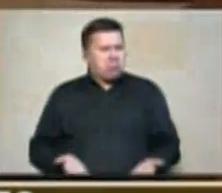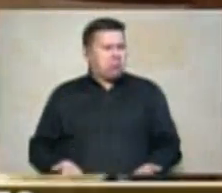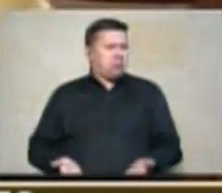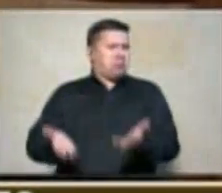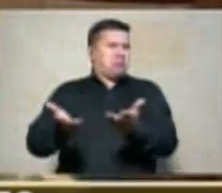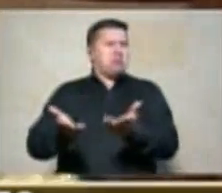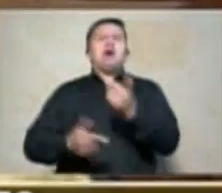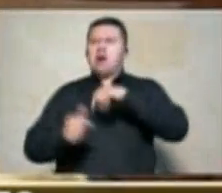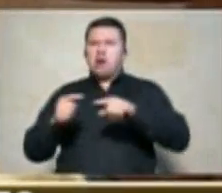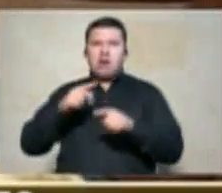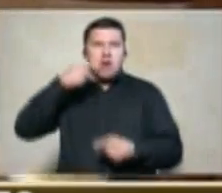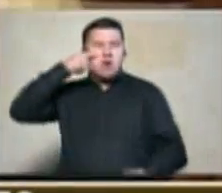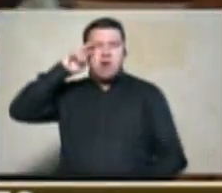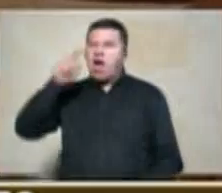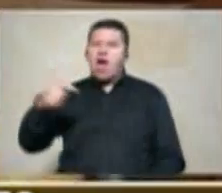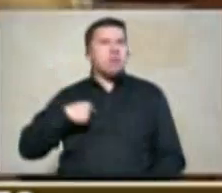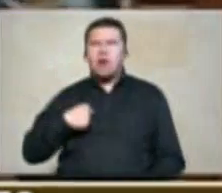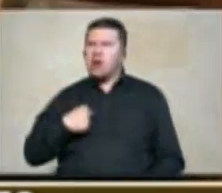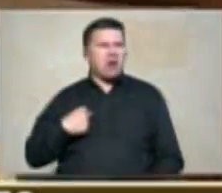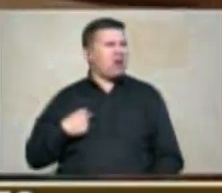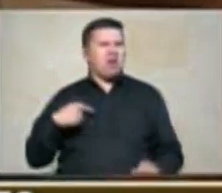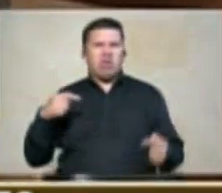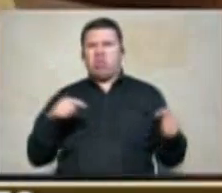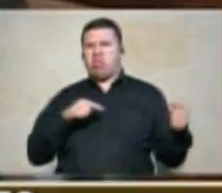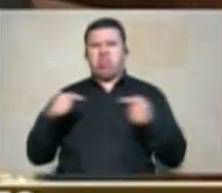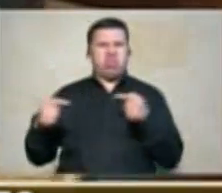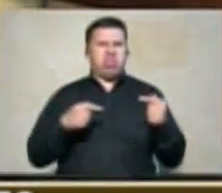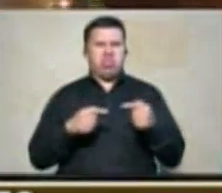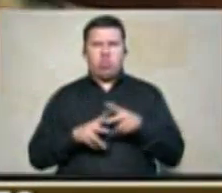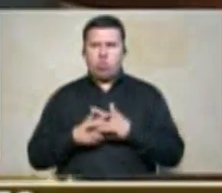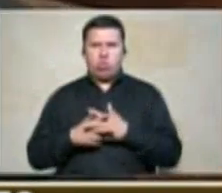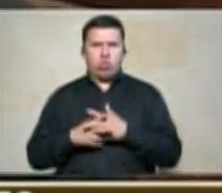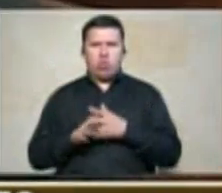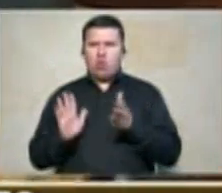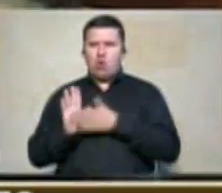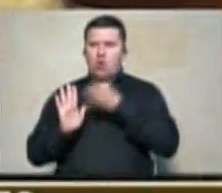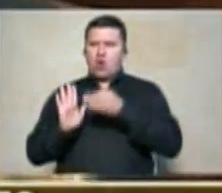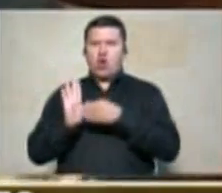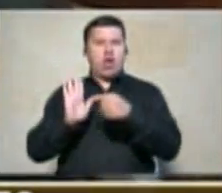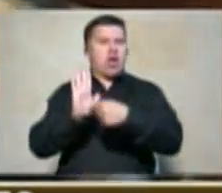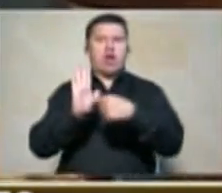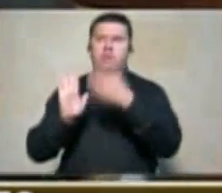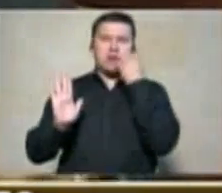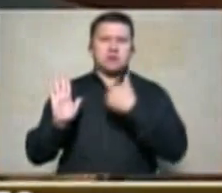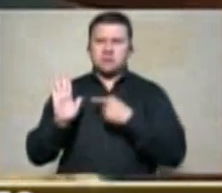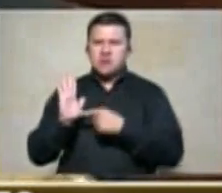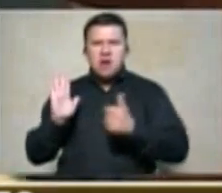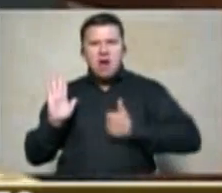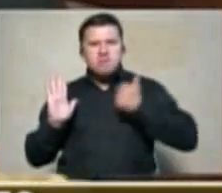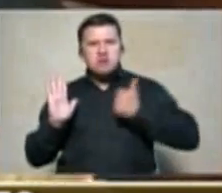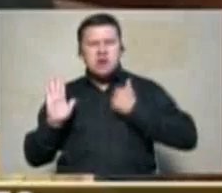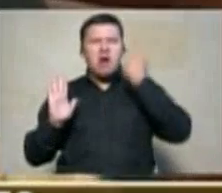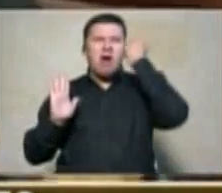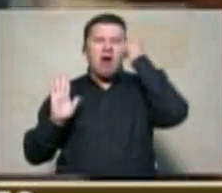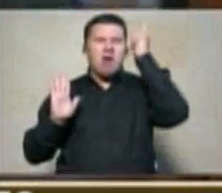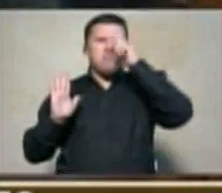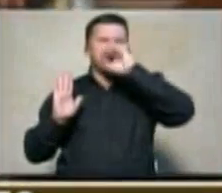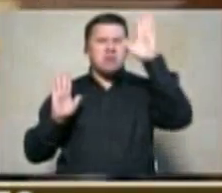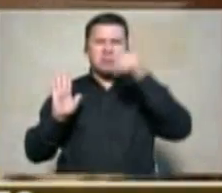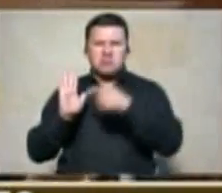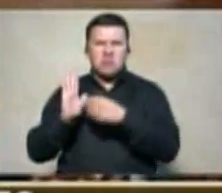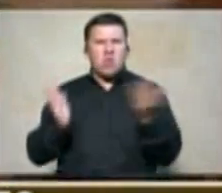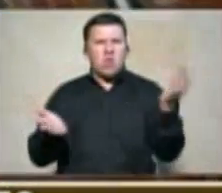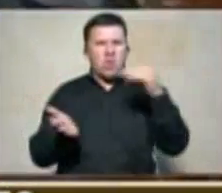herramientas del Sistema Nacional de Restitución de Tierra para volver a recuperar de manera fraudulenta